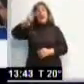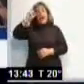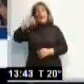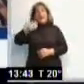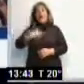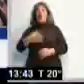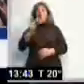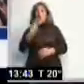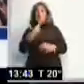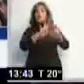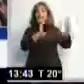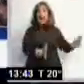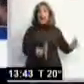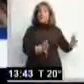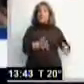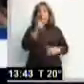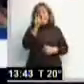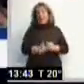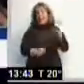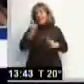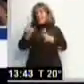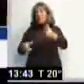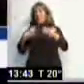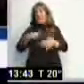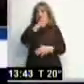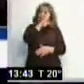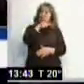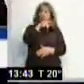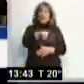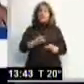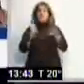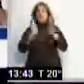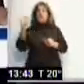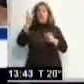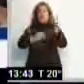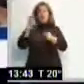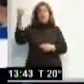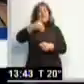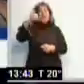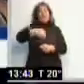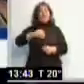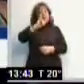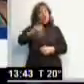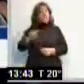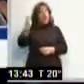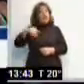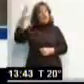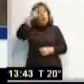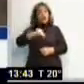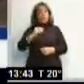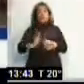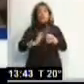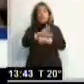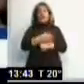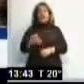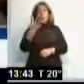de 11 camas para albergar a estas personas. ¿Ya se estuvo acercando gente? Sí, anoche precisamente tuvimos el ingreso